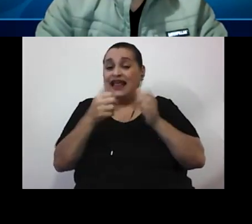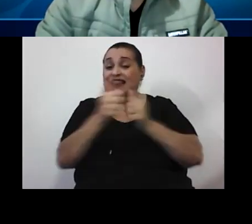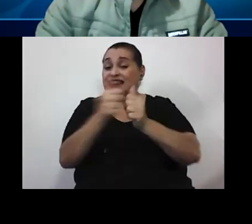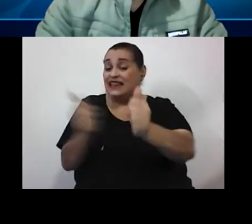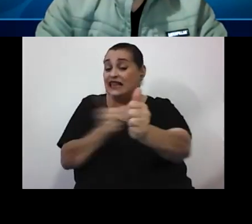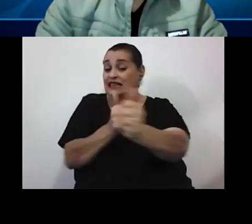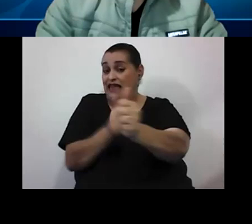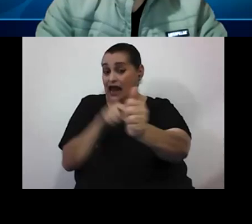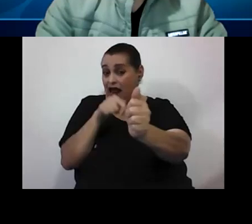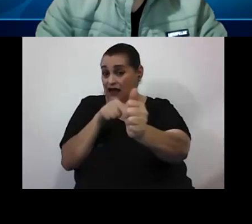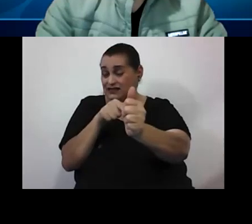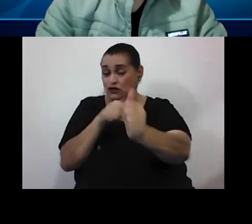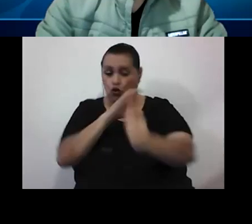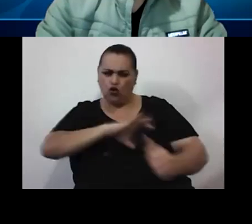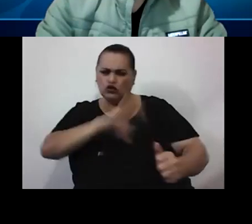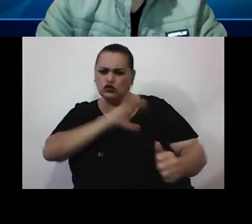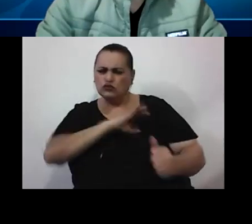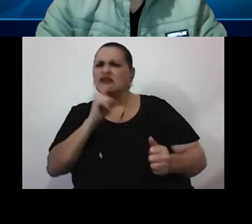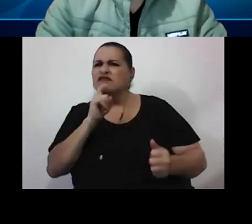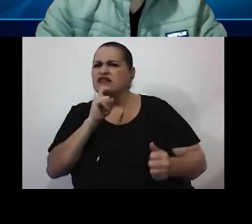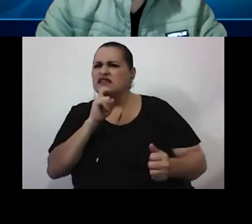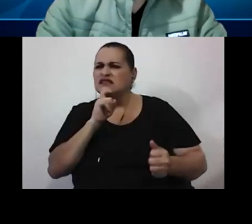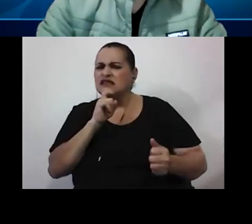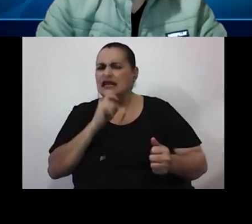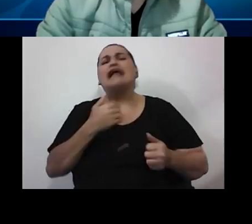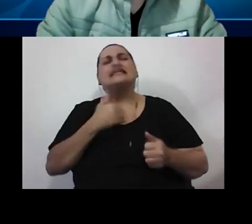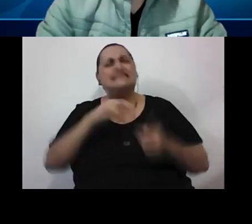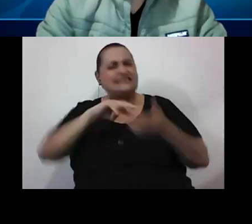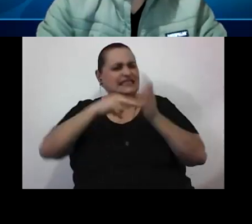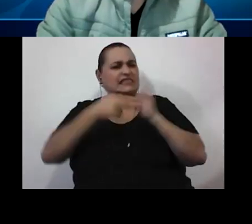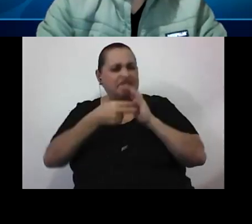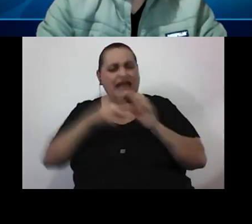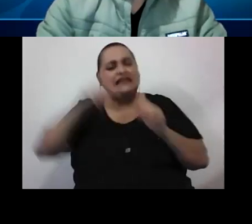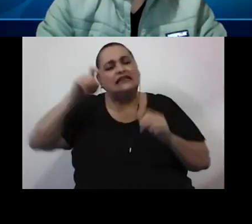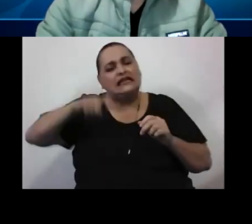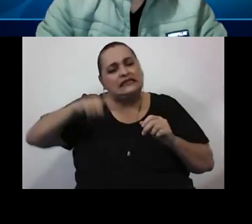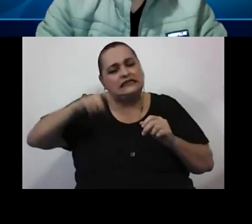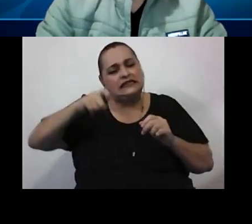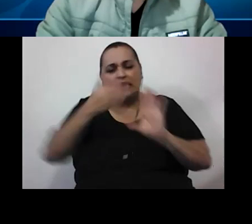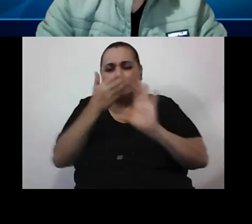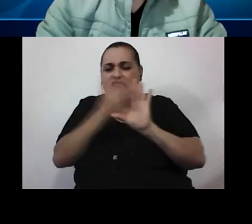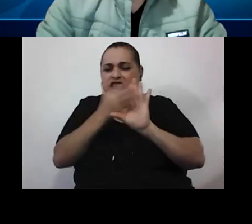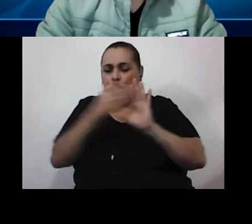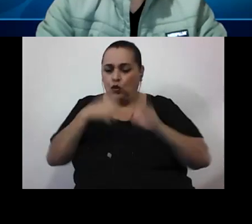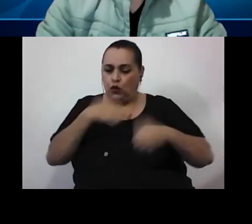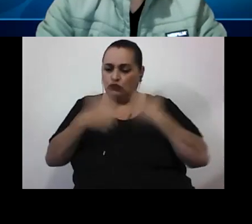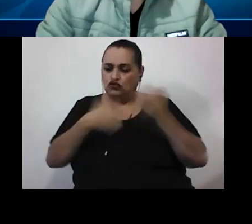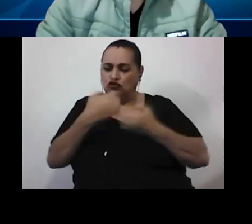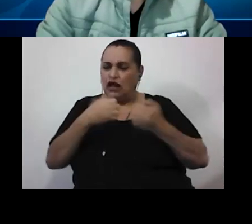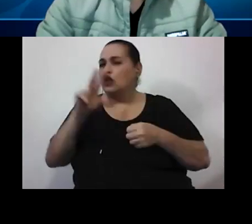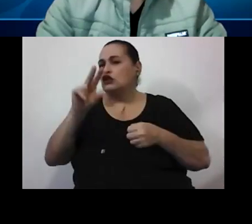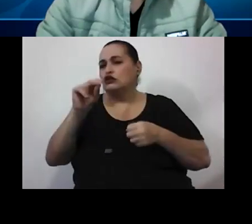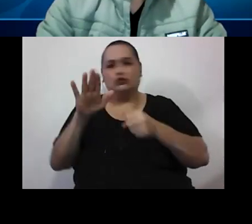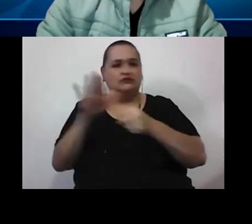conducta difícil hay una necesidad psicoemocional insatisfecha. Y hay que identificar cuál es